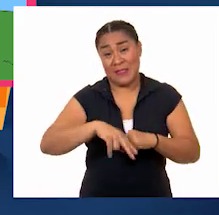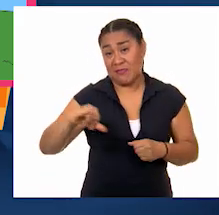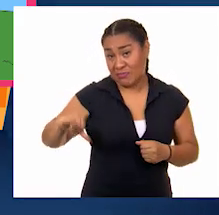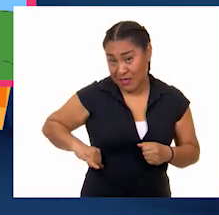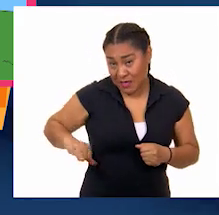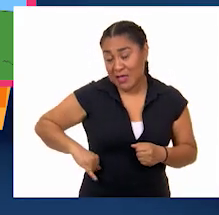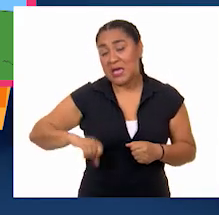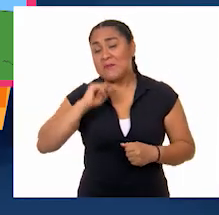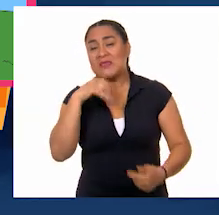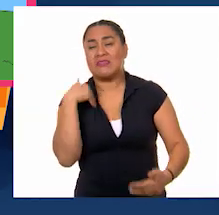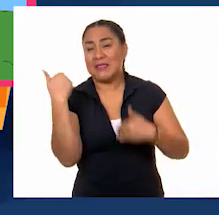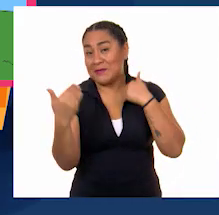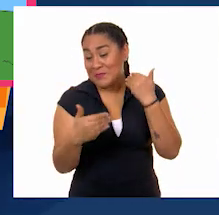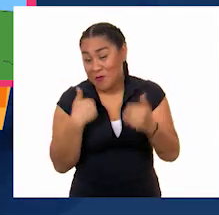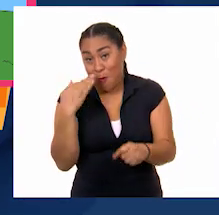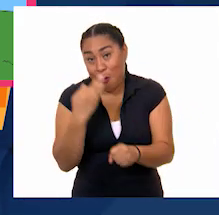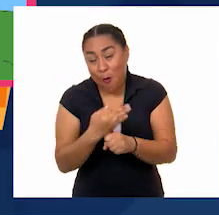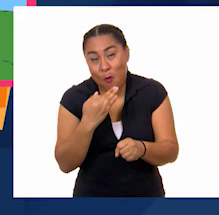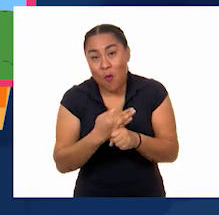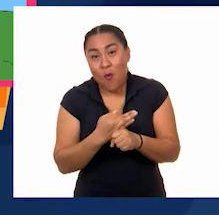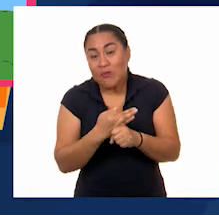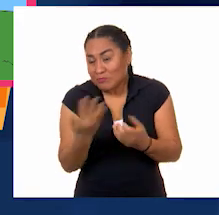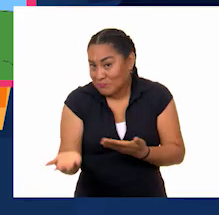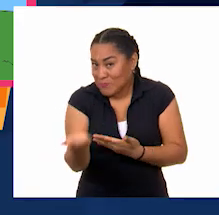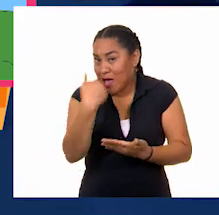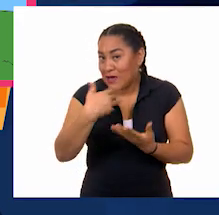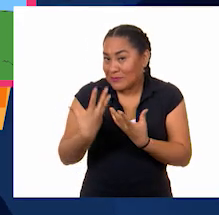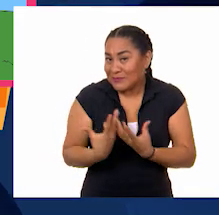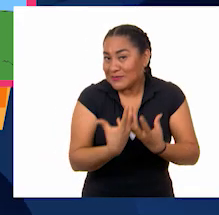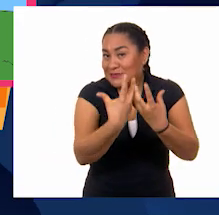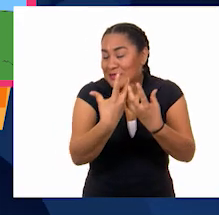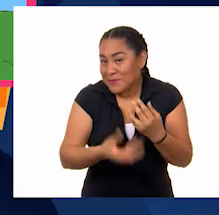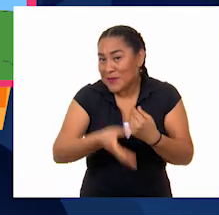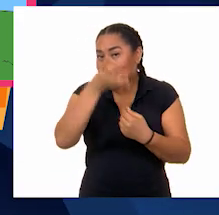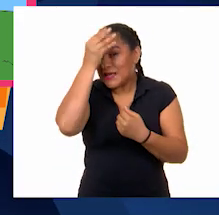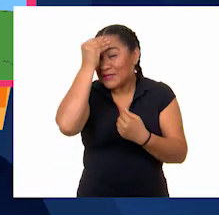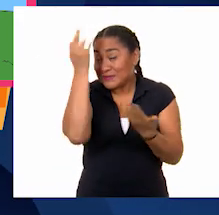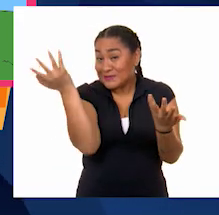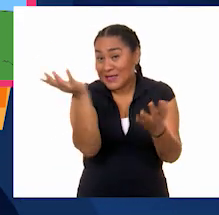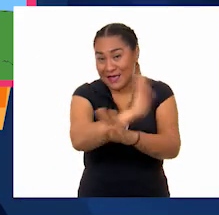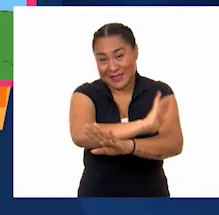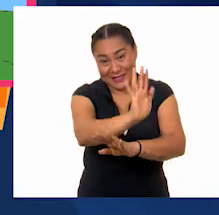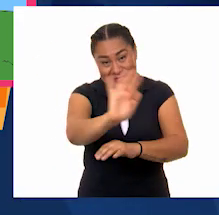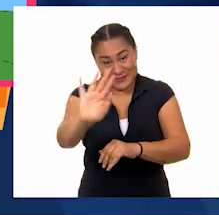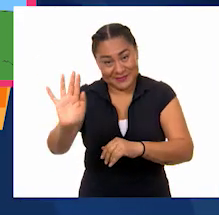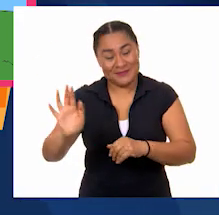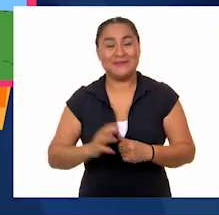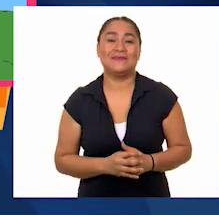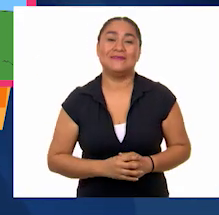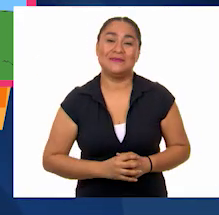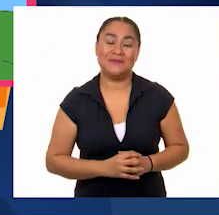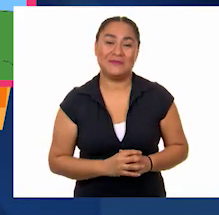y divertido viajar en este tren del saber. ¡Adiós! ¡Adiós!